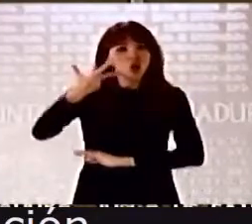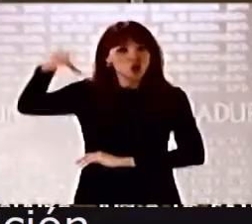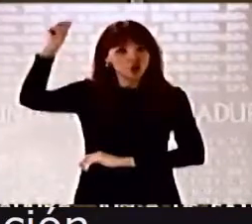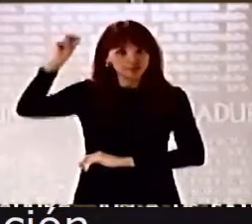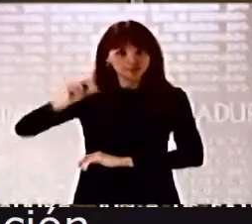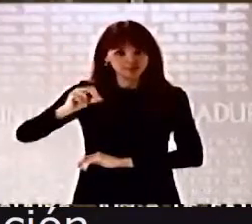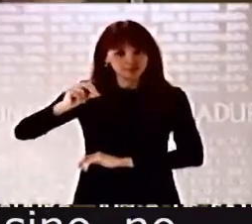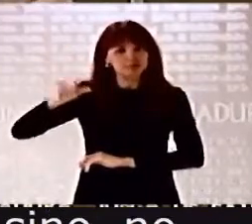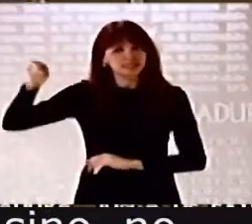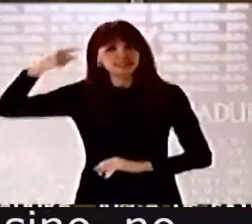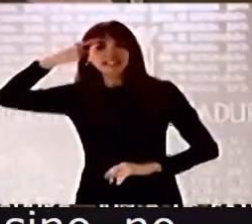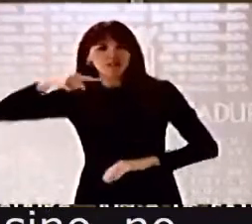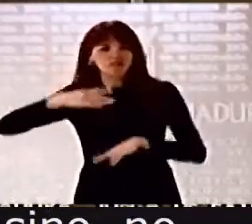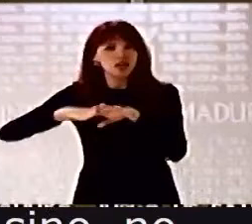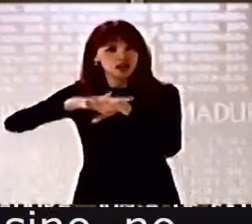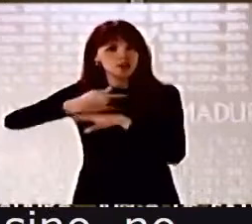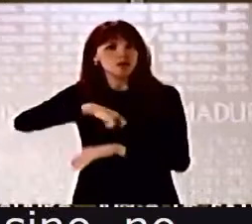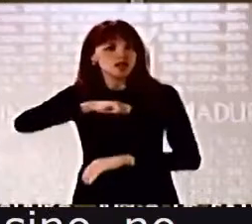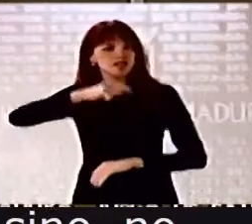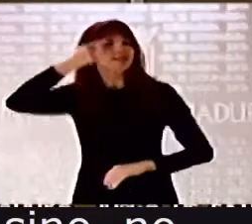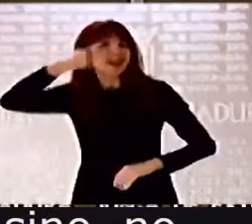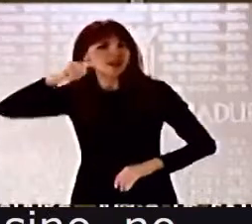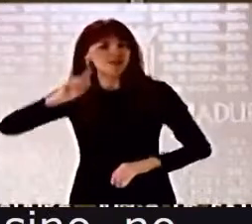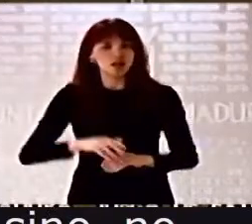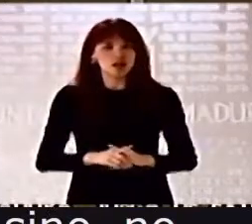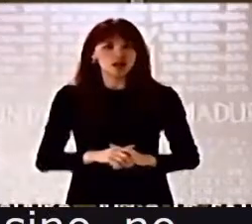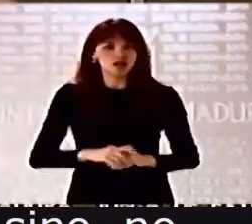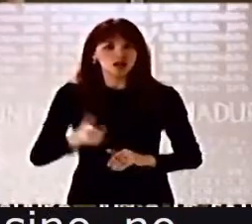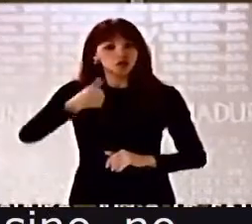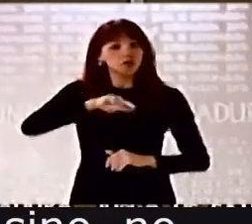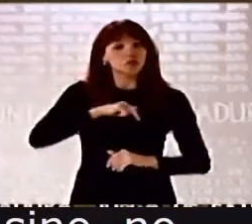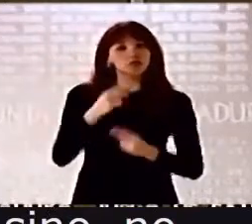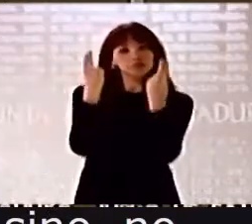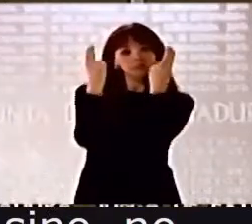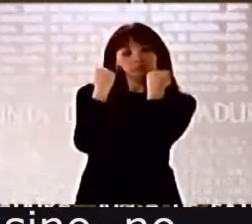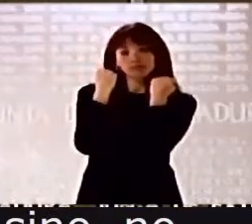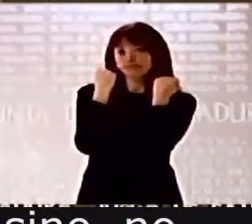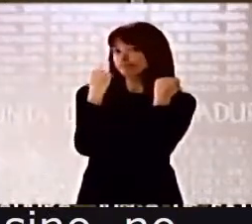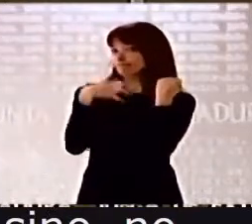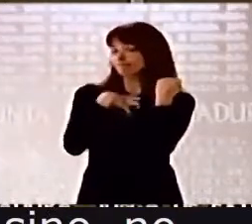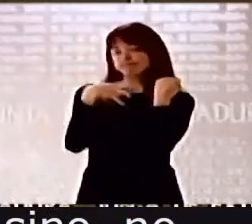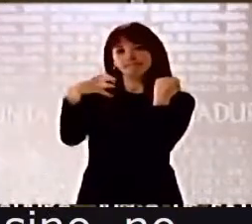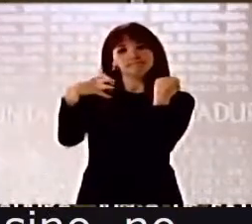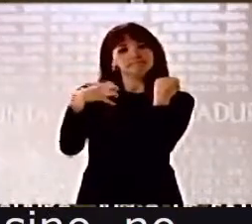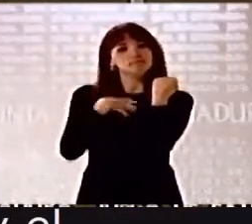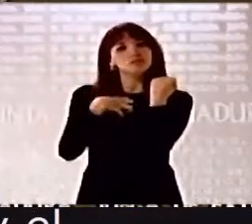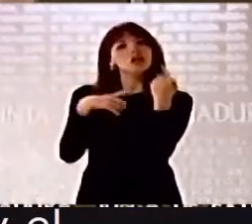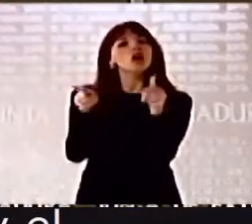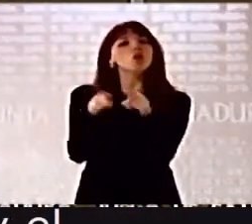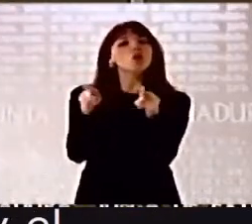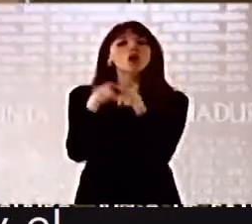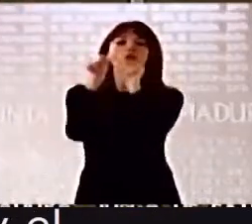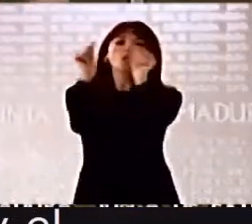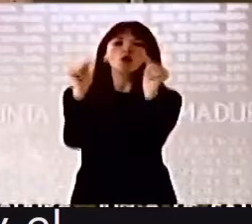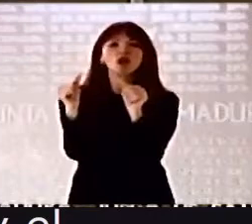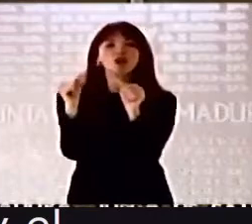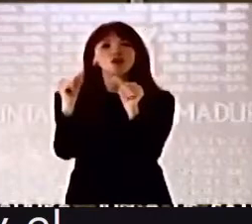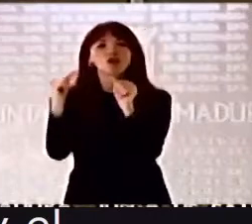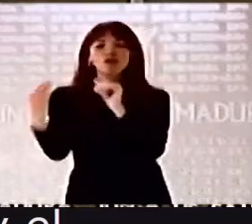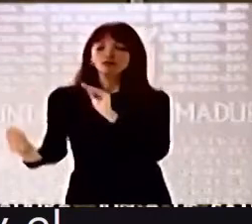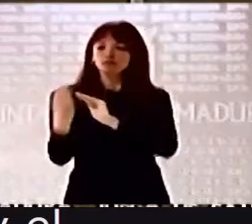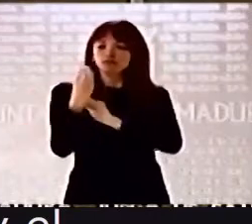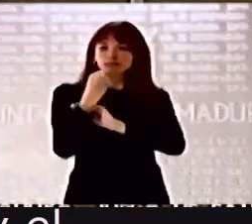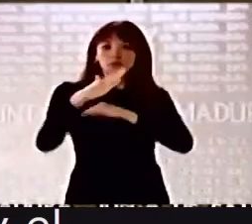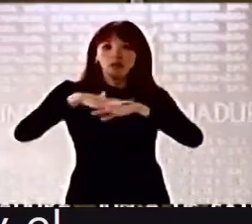y eso lo sabe el Gobierno de España y el Sun Sun Corda, que nosotros no vamos a permitir que se apruebe ningún modelo de financiación para nuestra